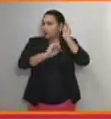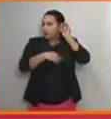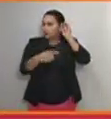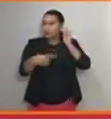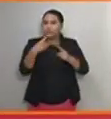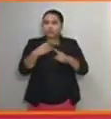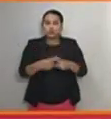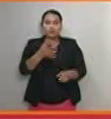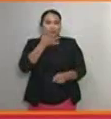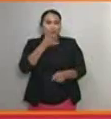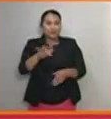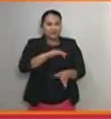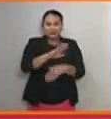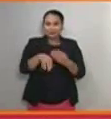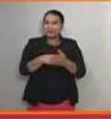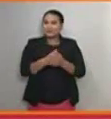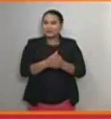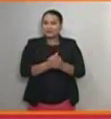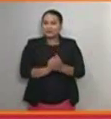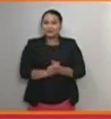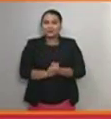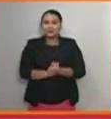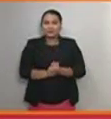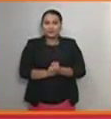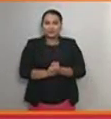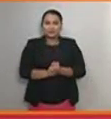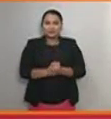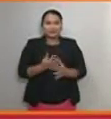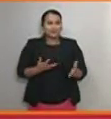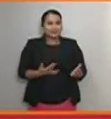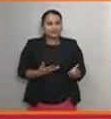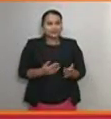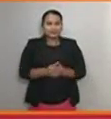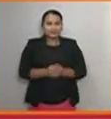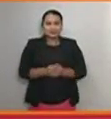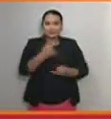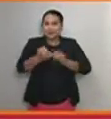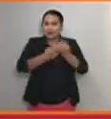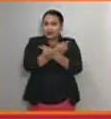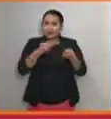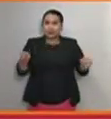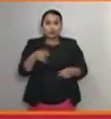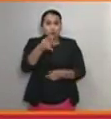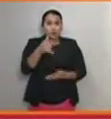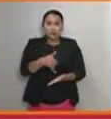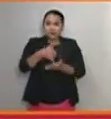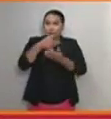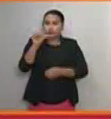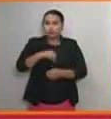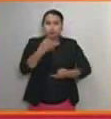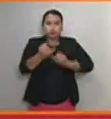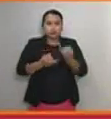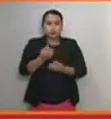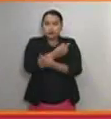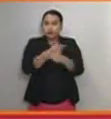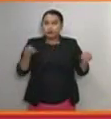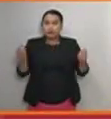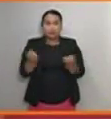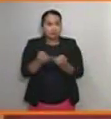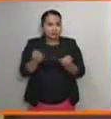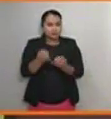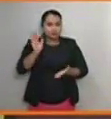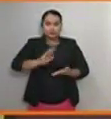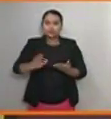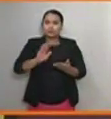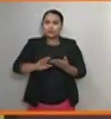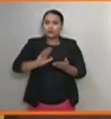les deseo mucha suerte porque esta es jugada gratis. Tu premio de hoy es una jugada gratis al mismo monto que invertiste